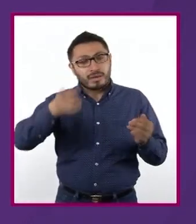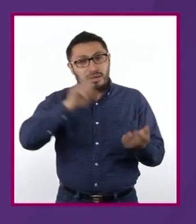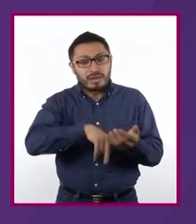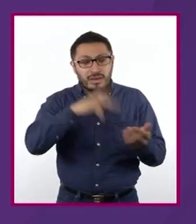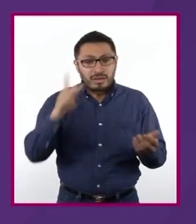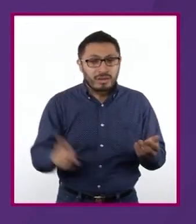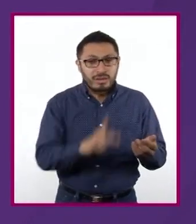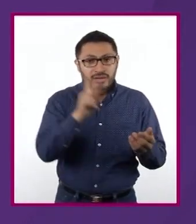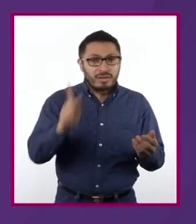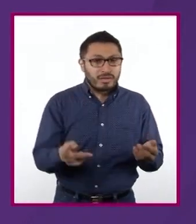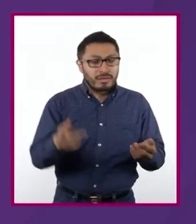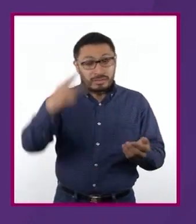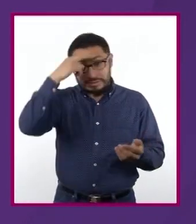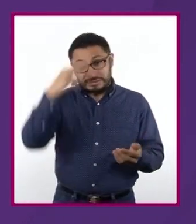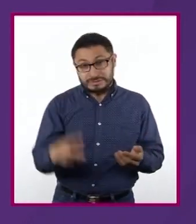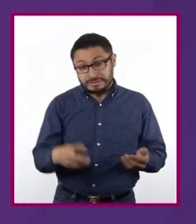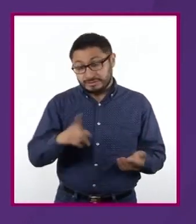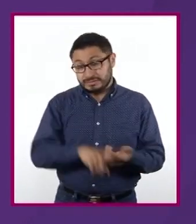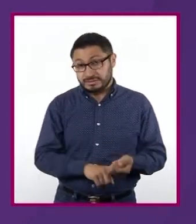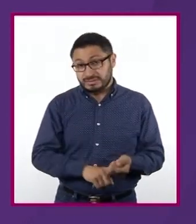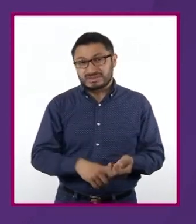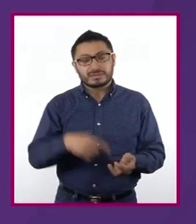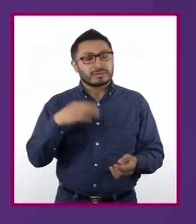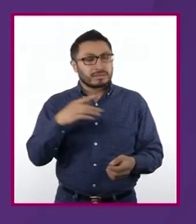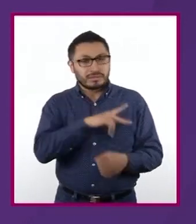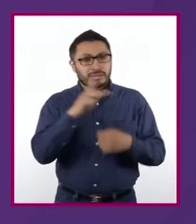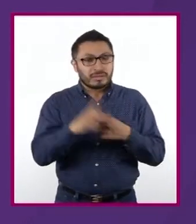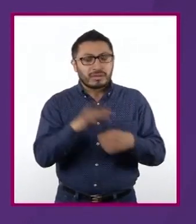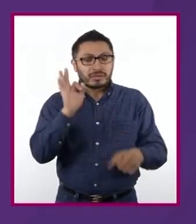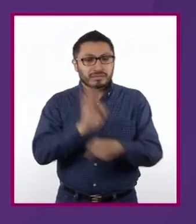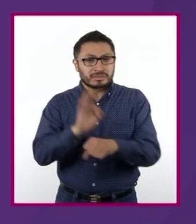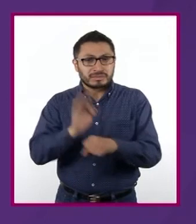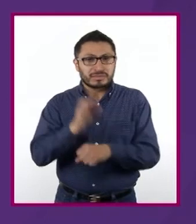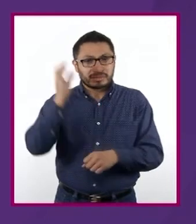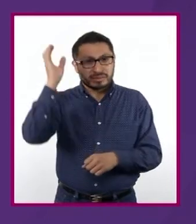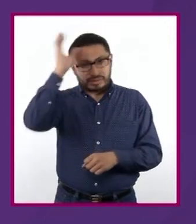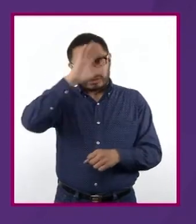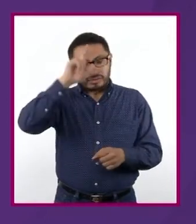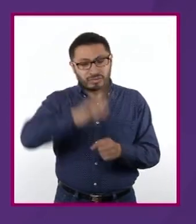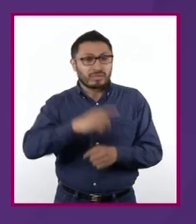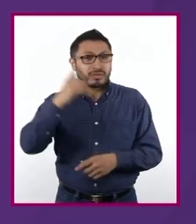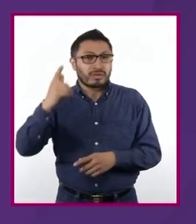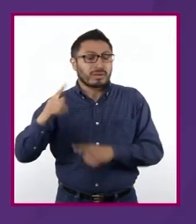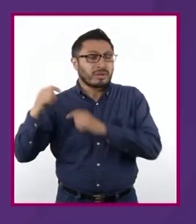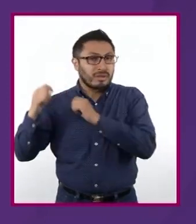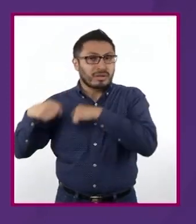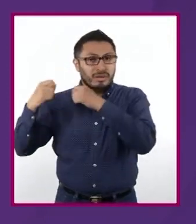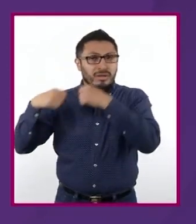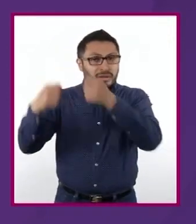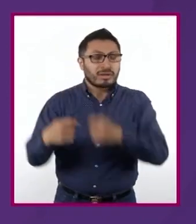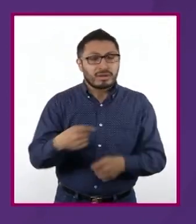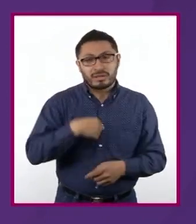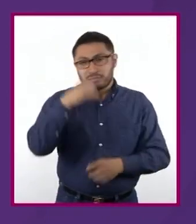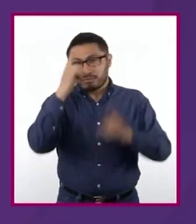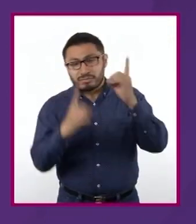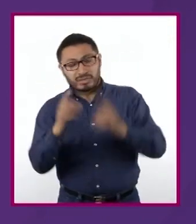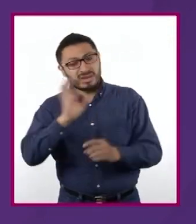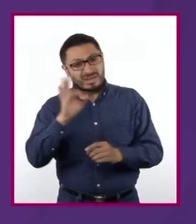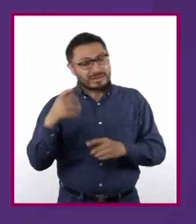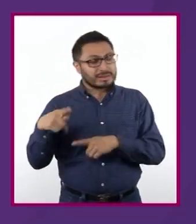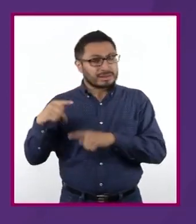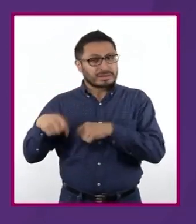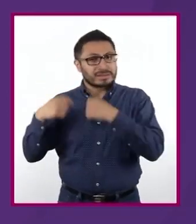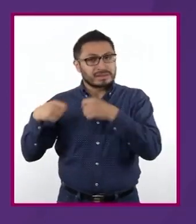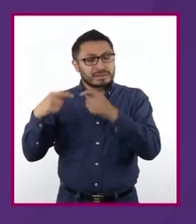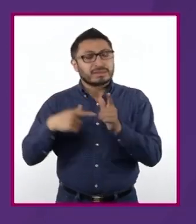México? Nuestro país defiende mucho sus culturas y tradiciones, y me surge la duda si seguir esas